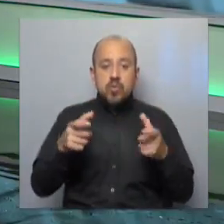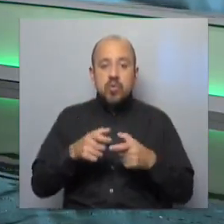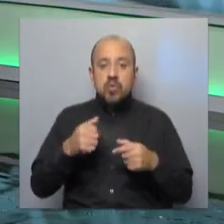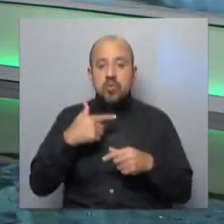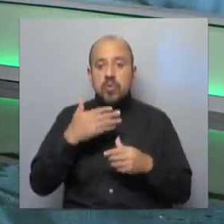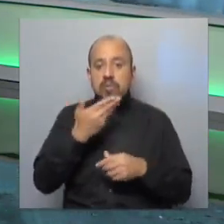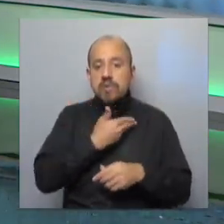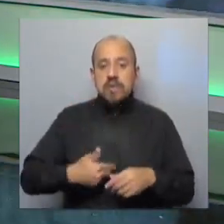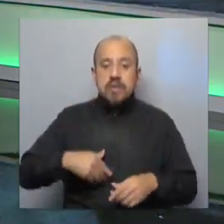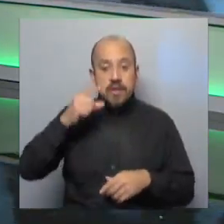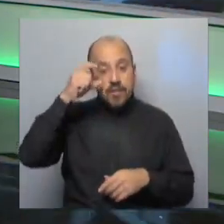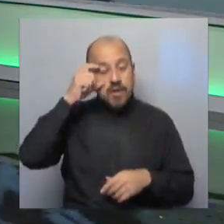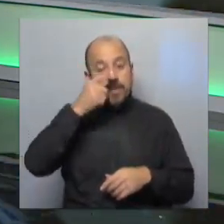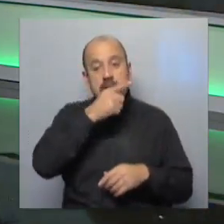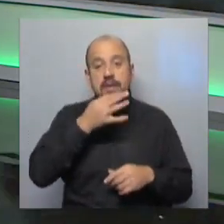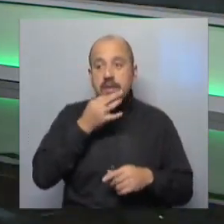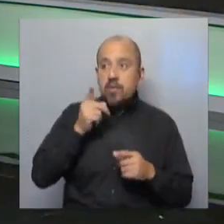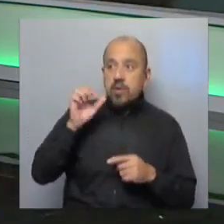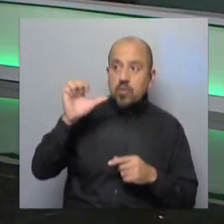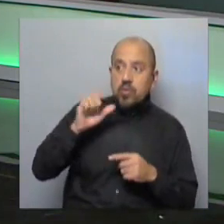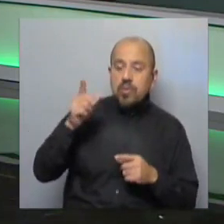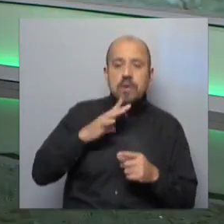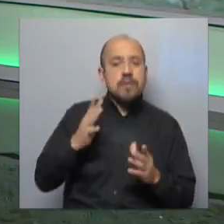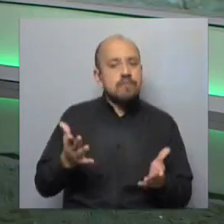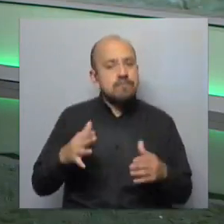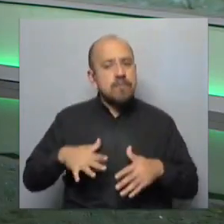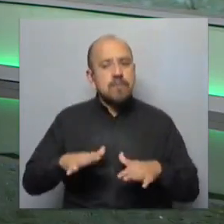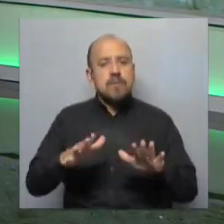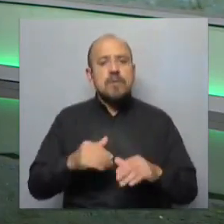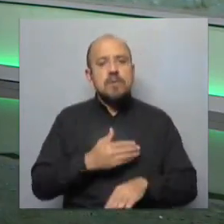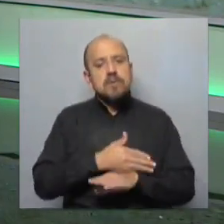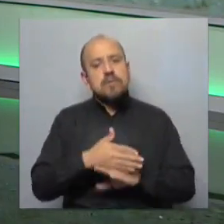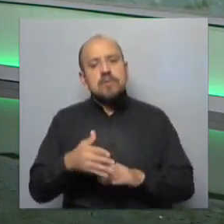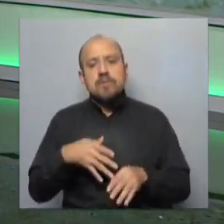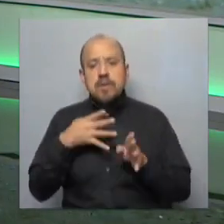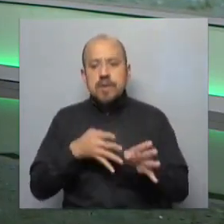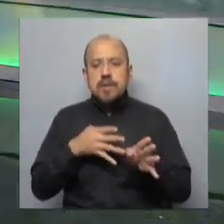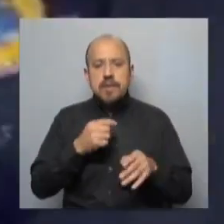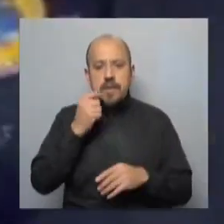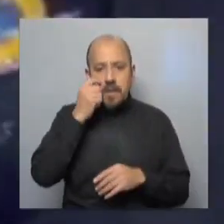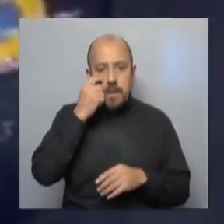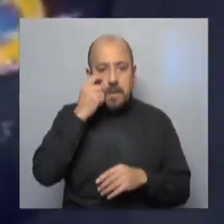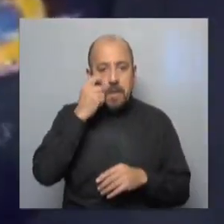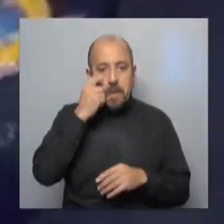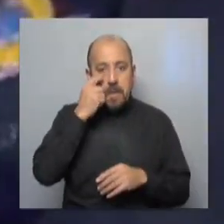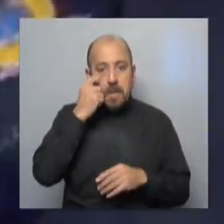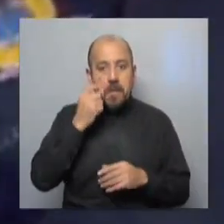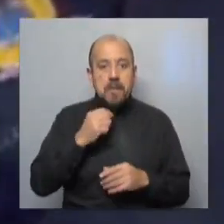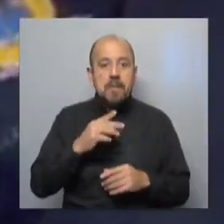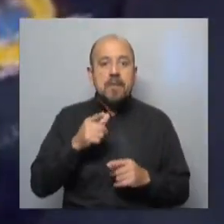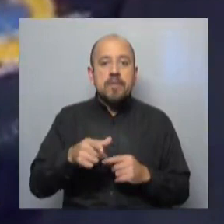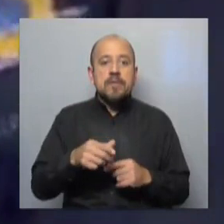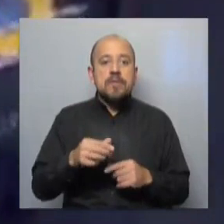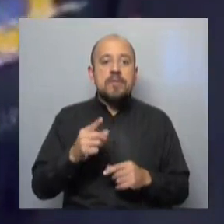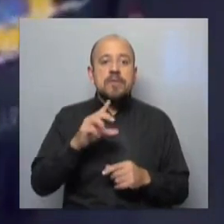presidente yo bailén dijo que occidente debe prepararse para una larga guerra de desgaste hay cumplirse